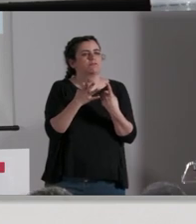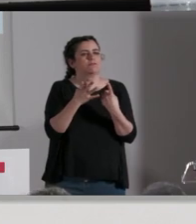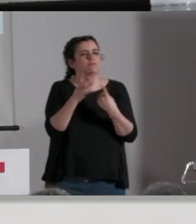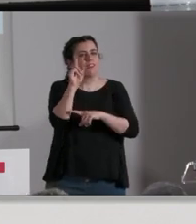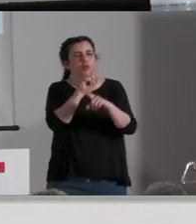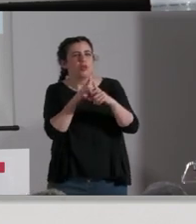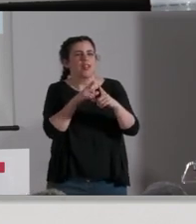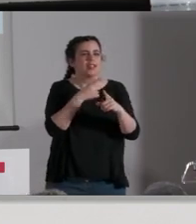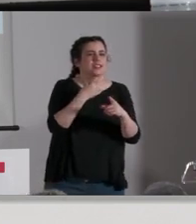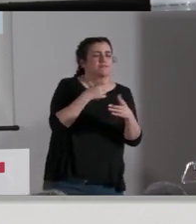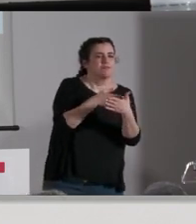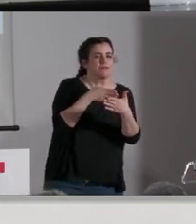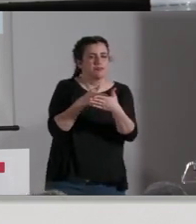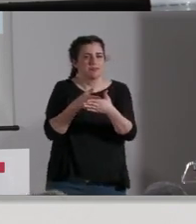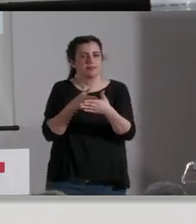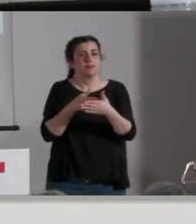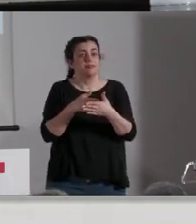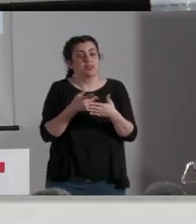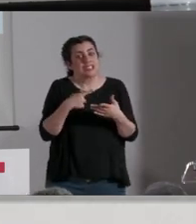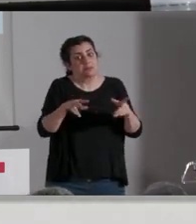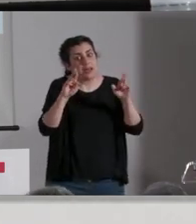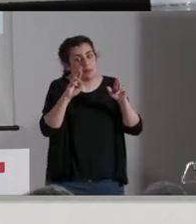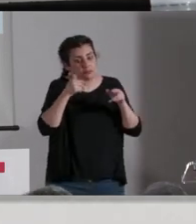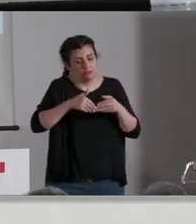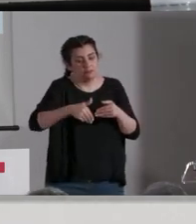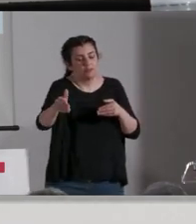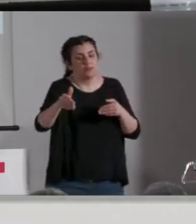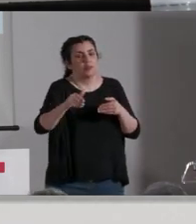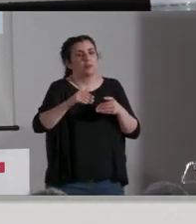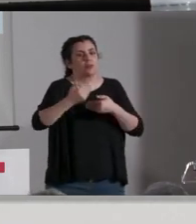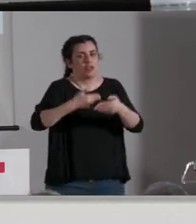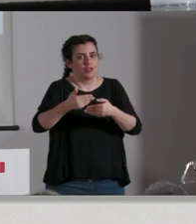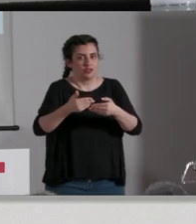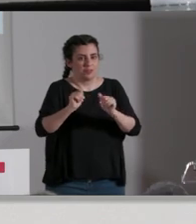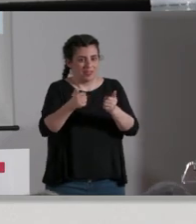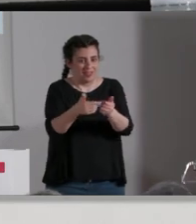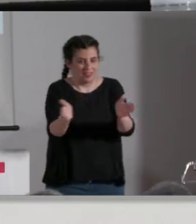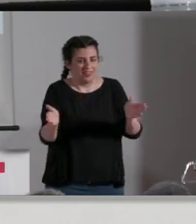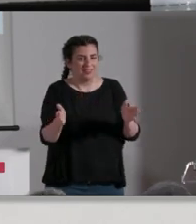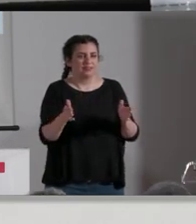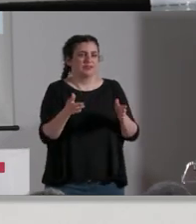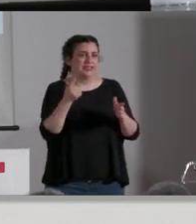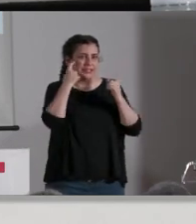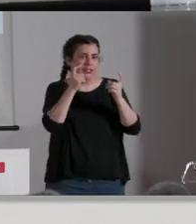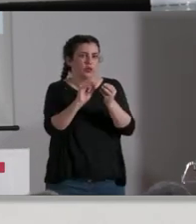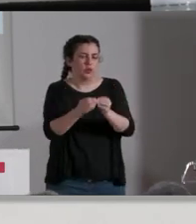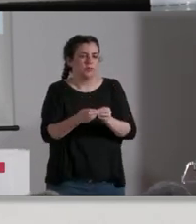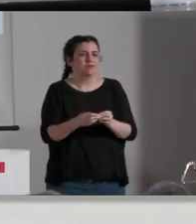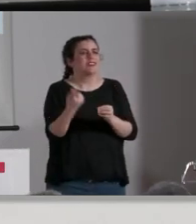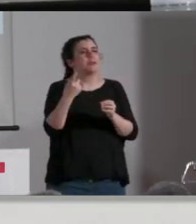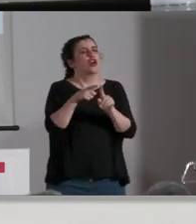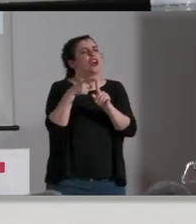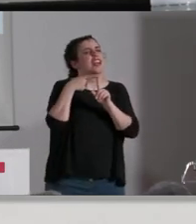con este proceso que se va a abrir podamos solventar. Por un lado es la falta de referentes, que es algo que también ya se ha comentado,